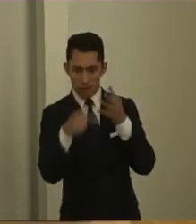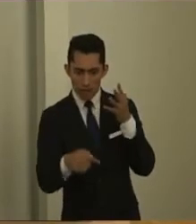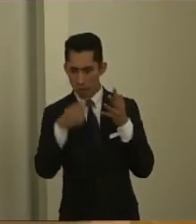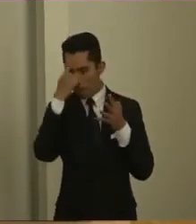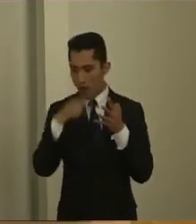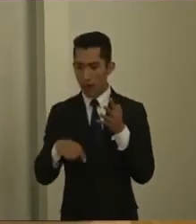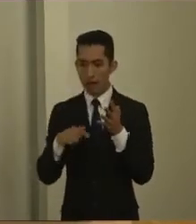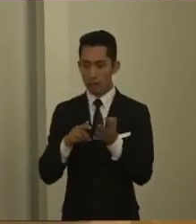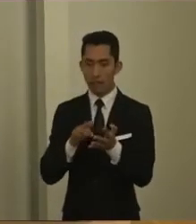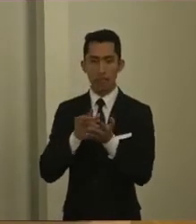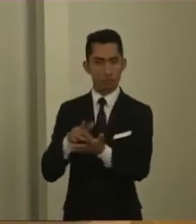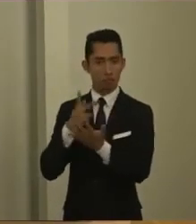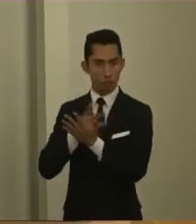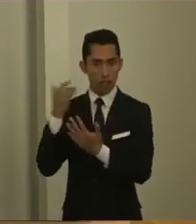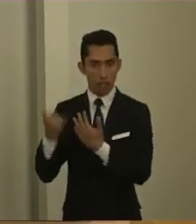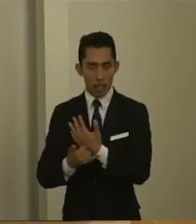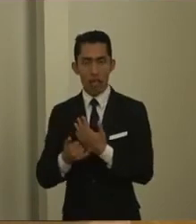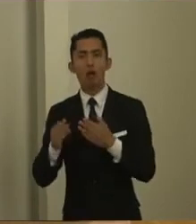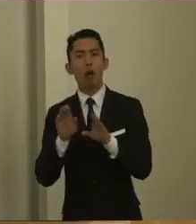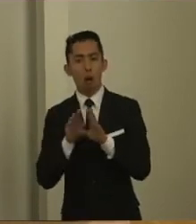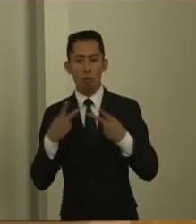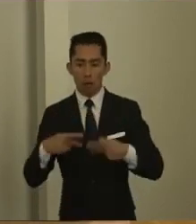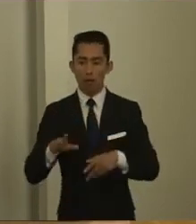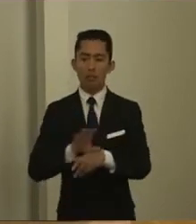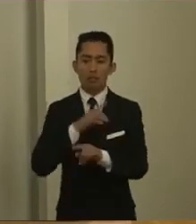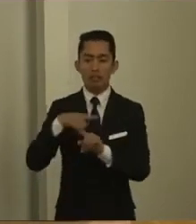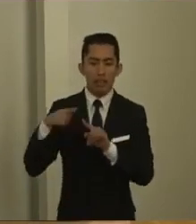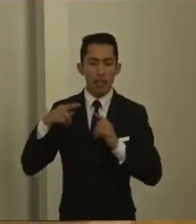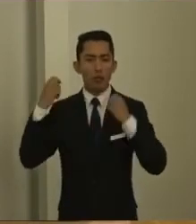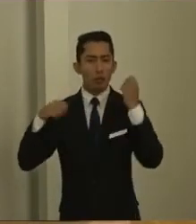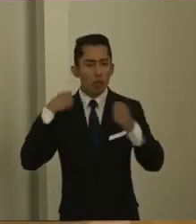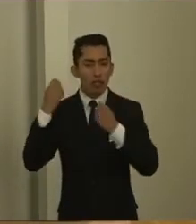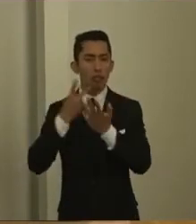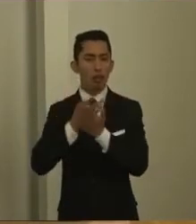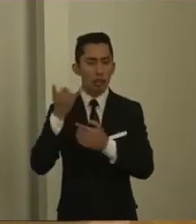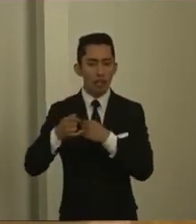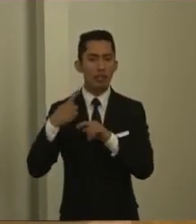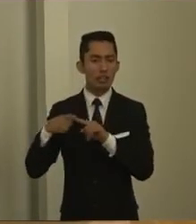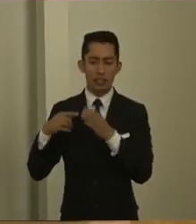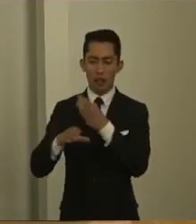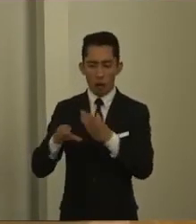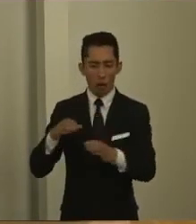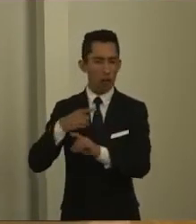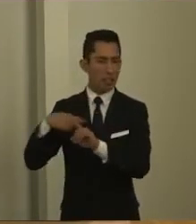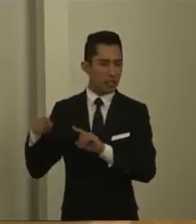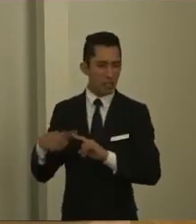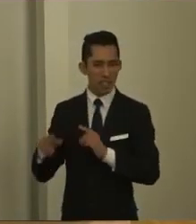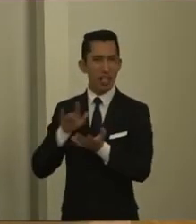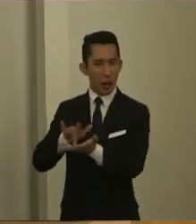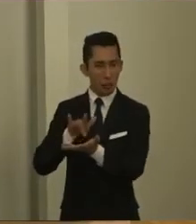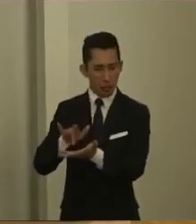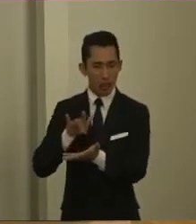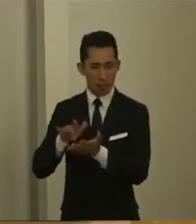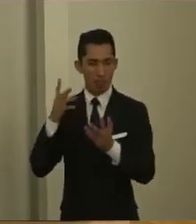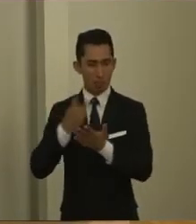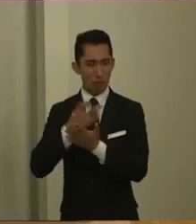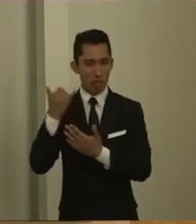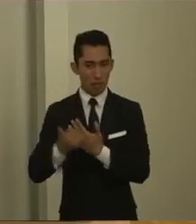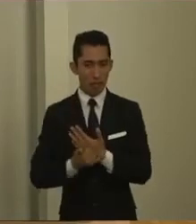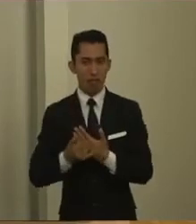proyectos extractivos energéticos turísticos inmobiliarios de la agricultura por ejemplo